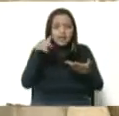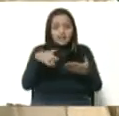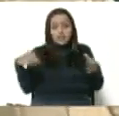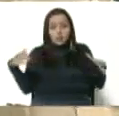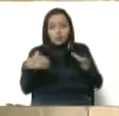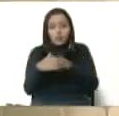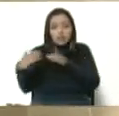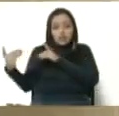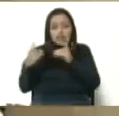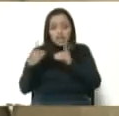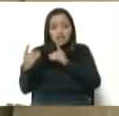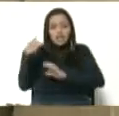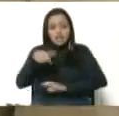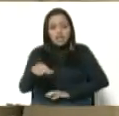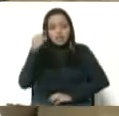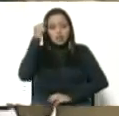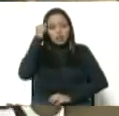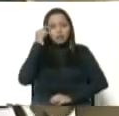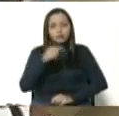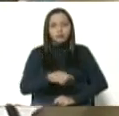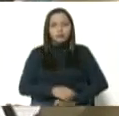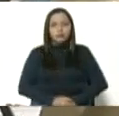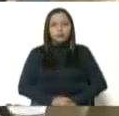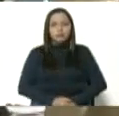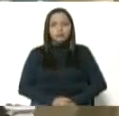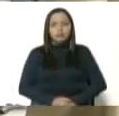de diálogo el día de hoy.